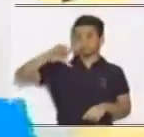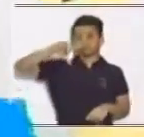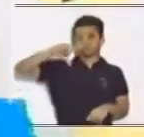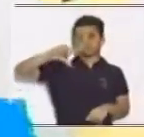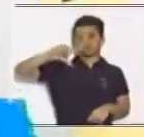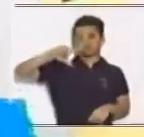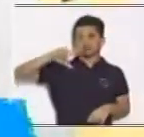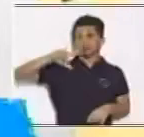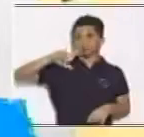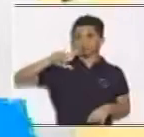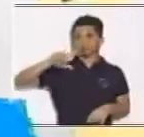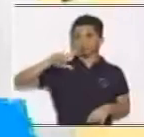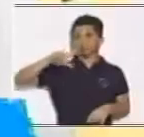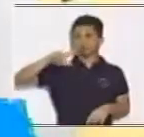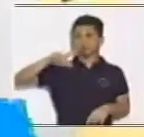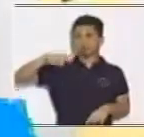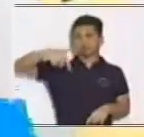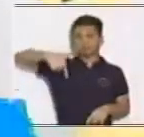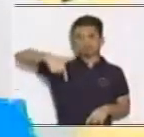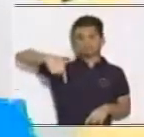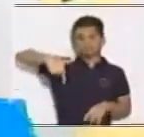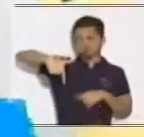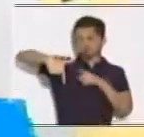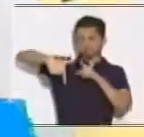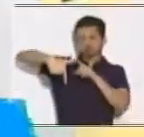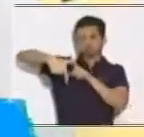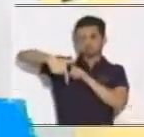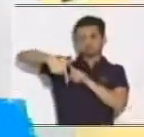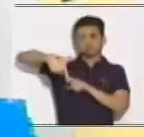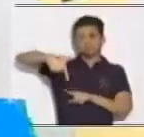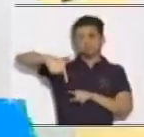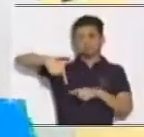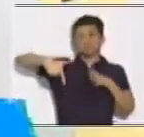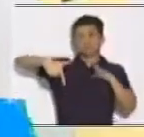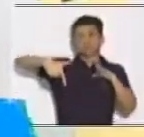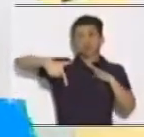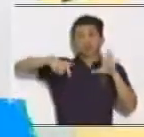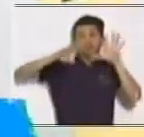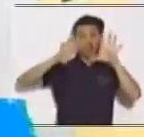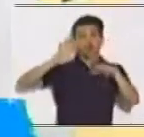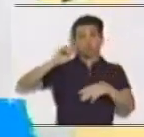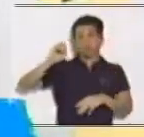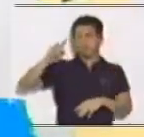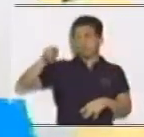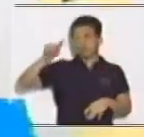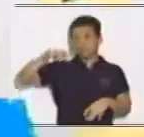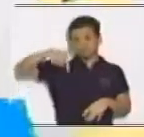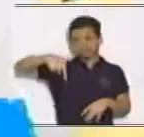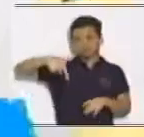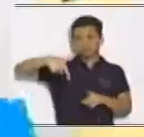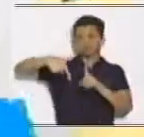Entonces, imaginariamente, unamos estos dos extremos y ahí tengo otra vez un triángulo.